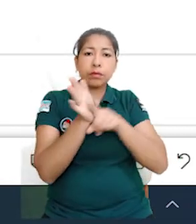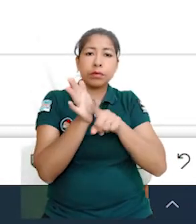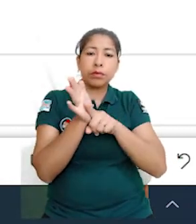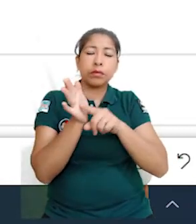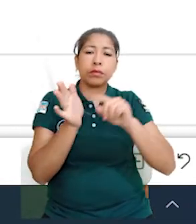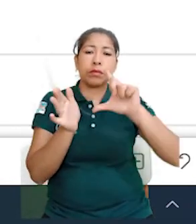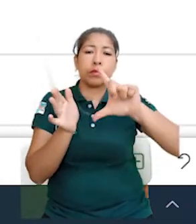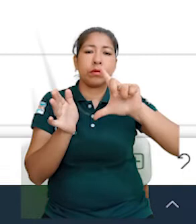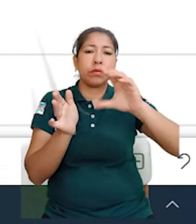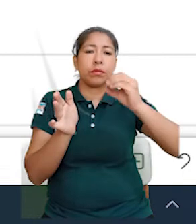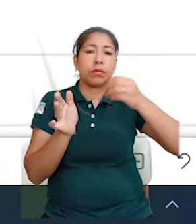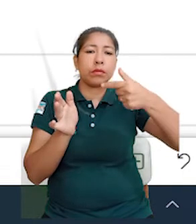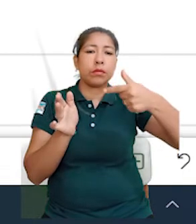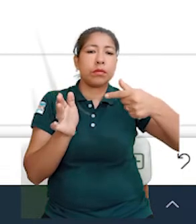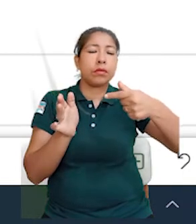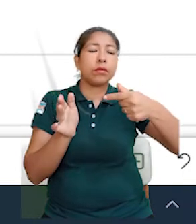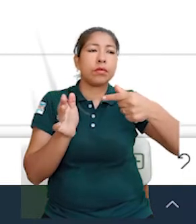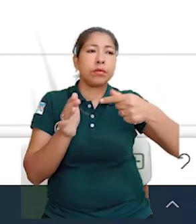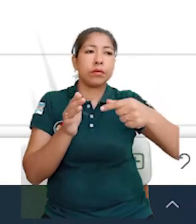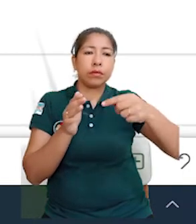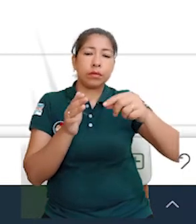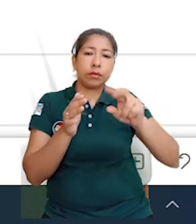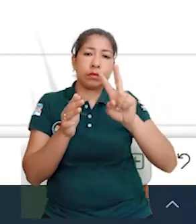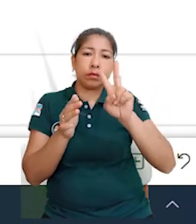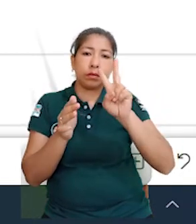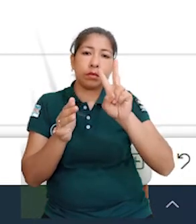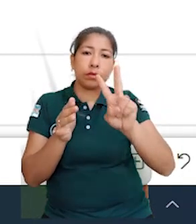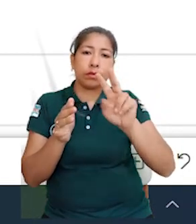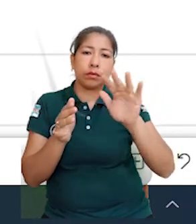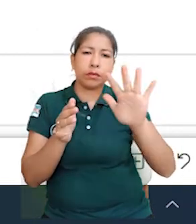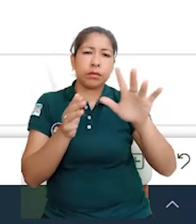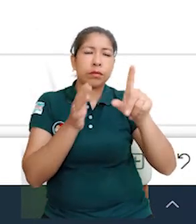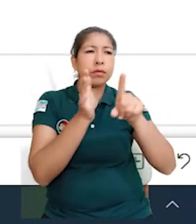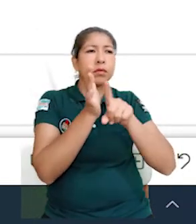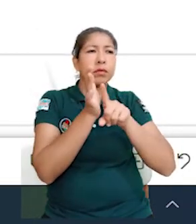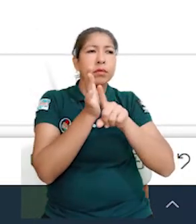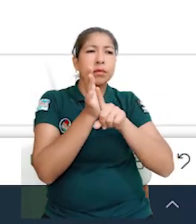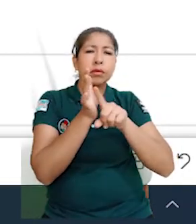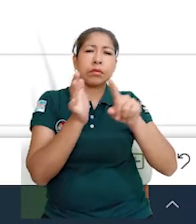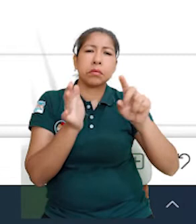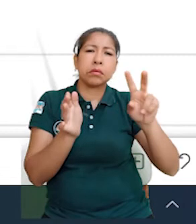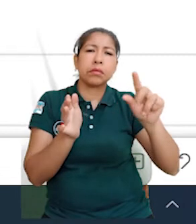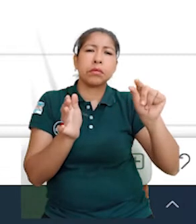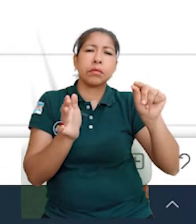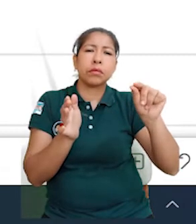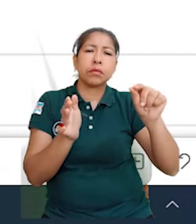25 de 25 menos 20, lo cual nos da un valor de 5,